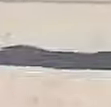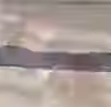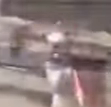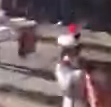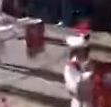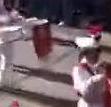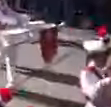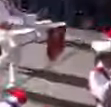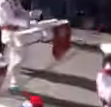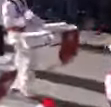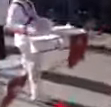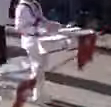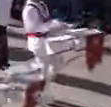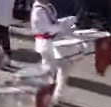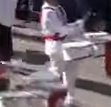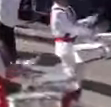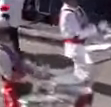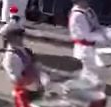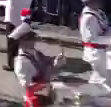Al Rafael Akeche